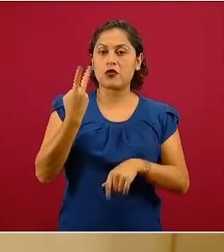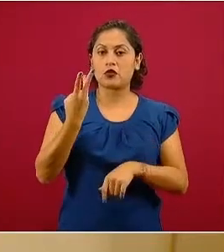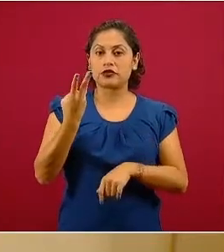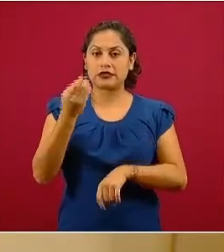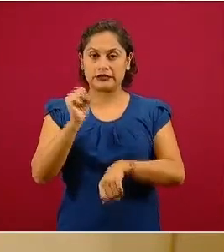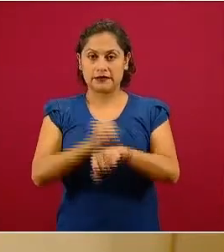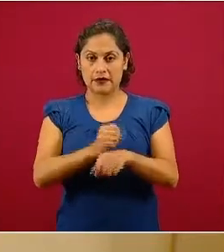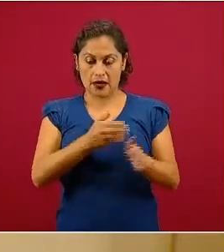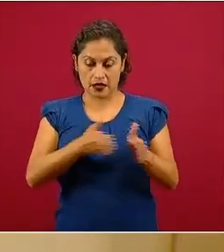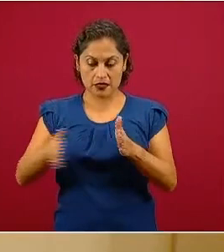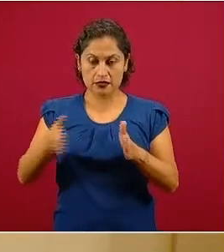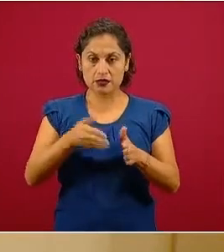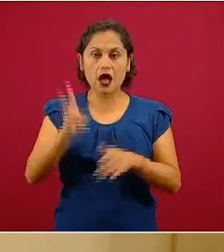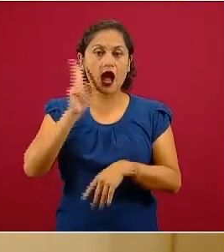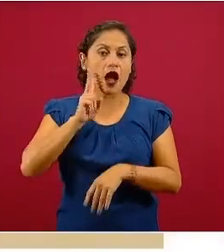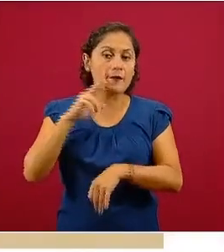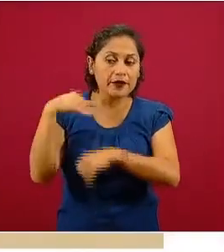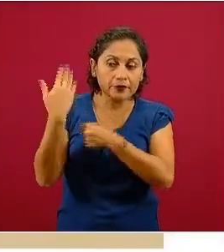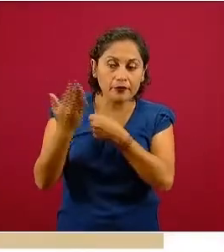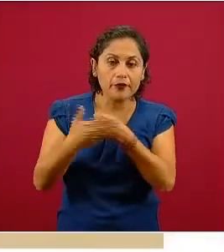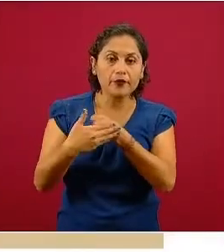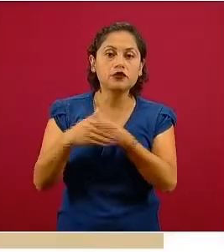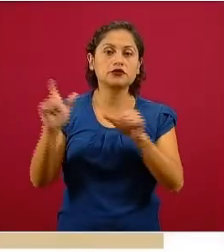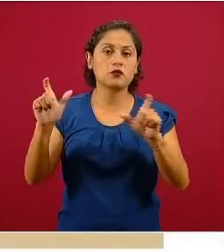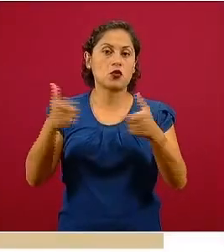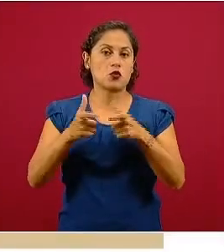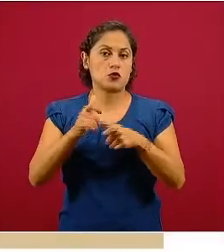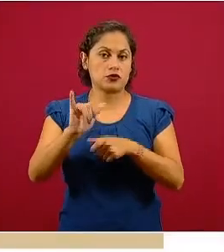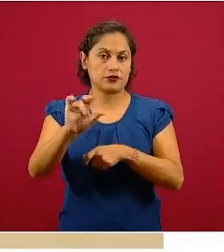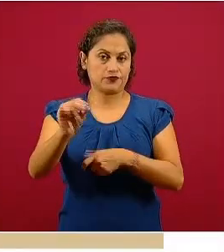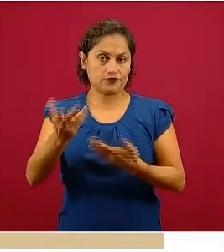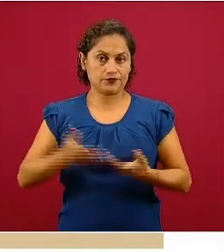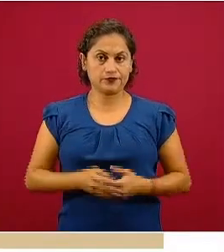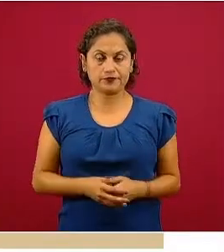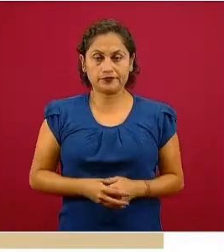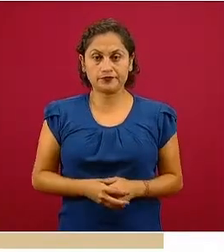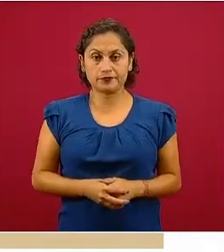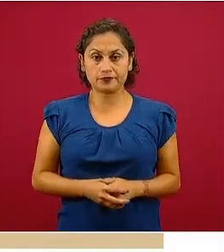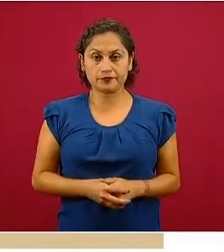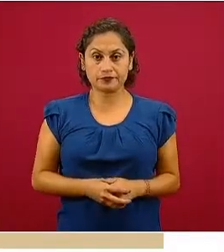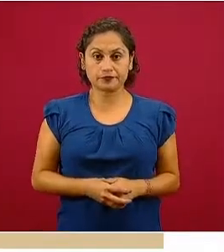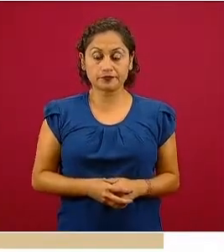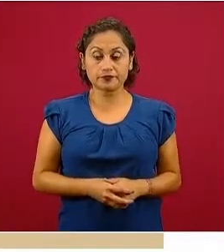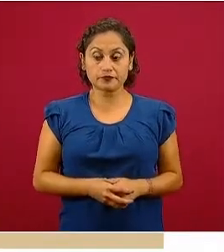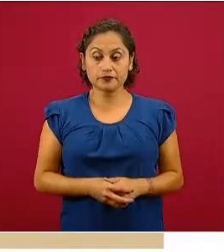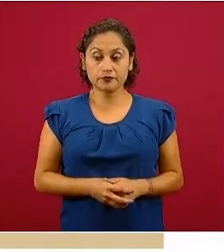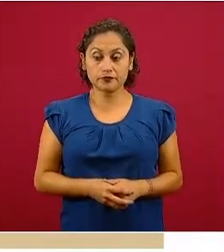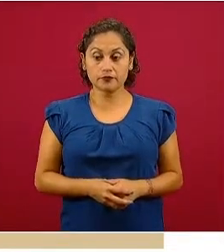ver si inicia su descenso en ambas curvas. Veamos la siguiente.